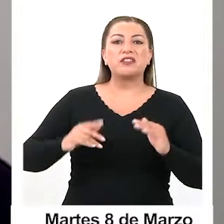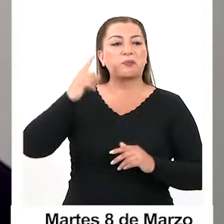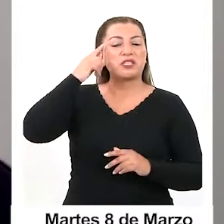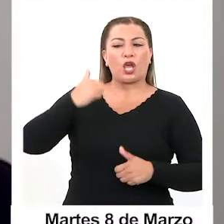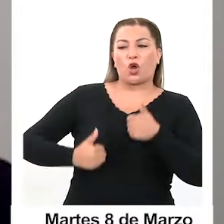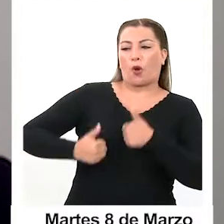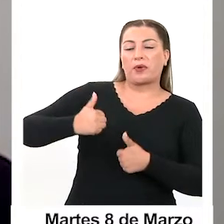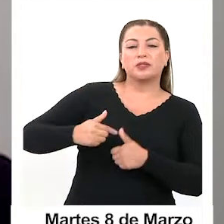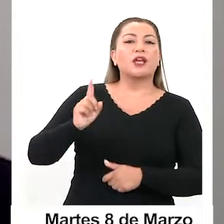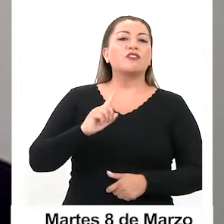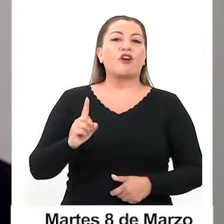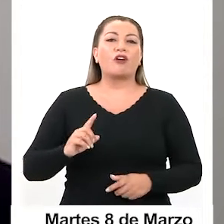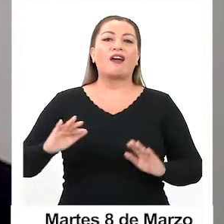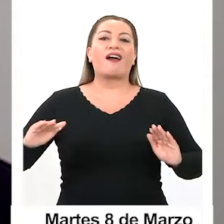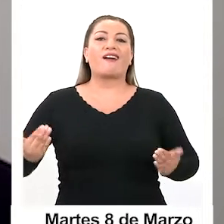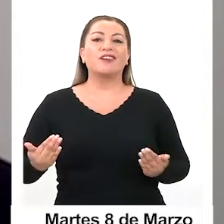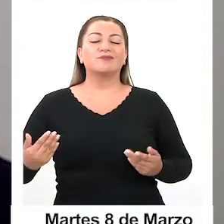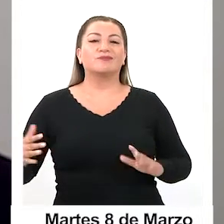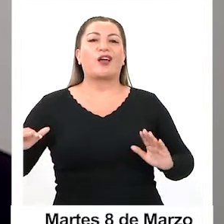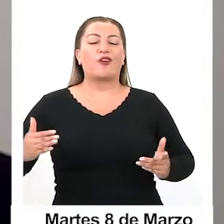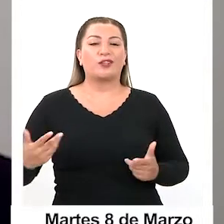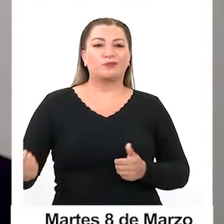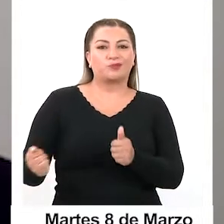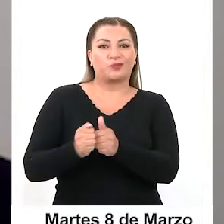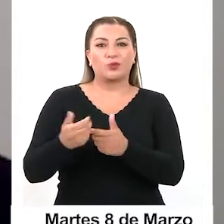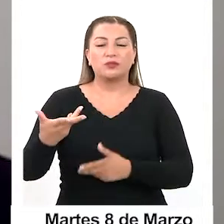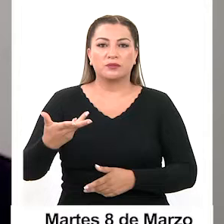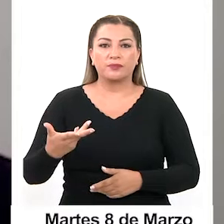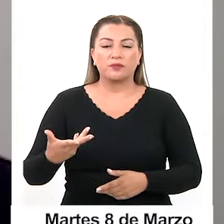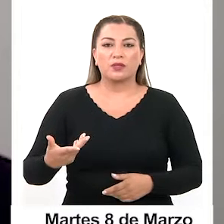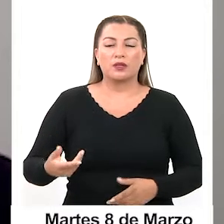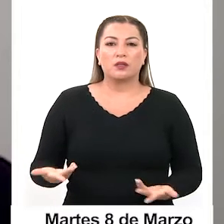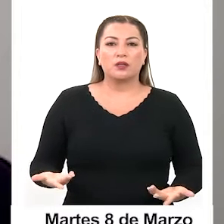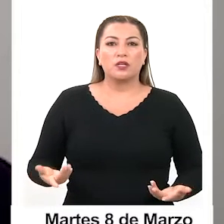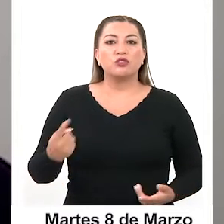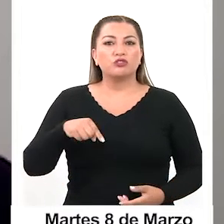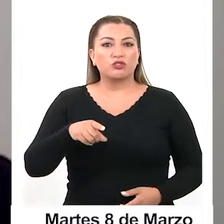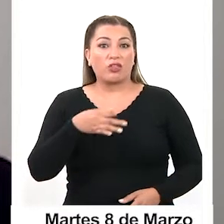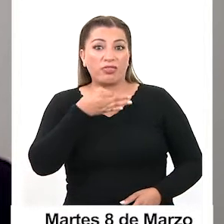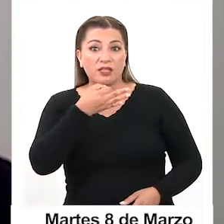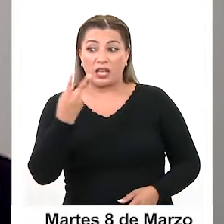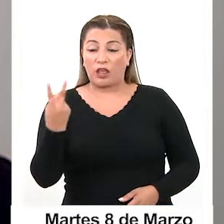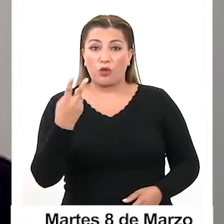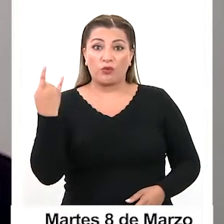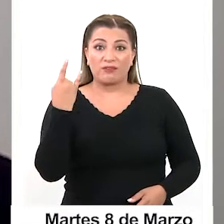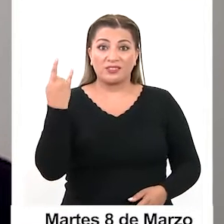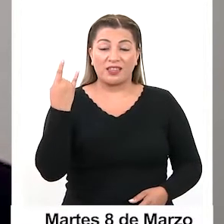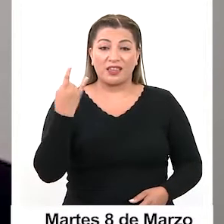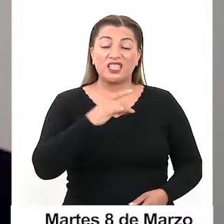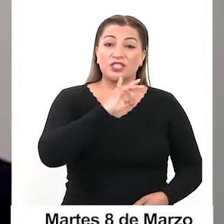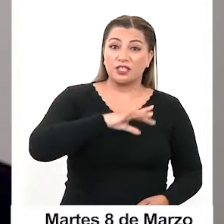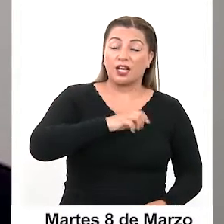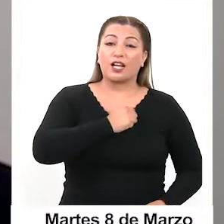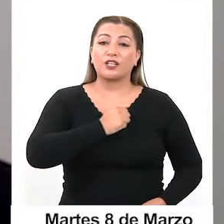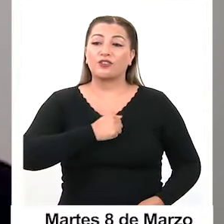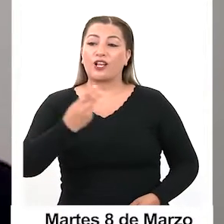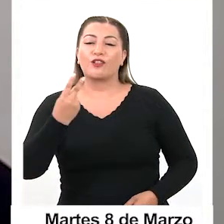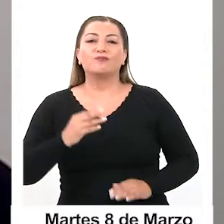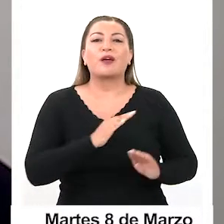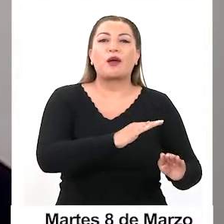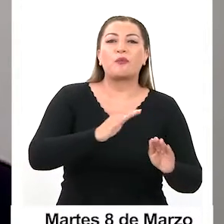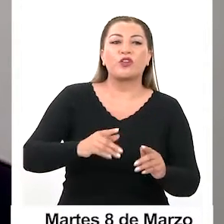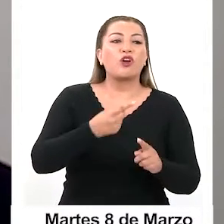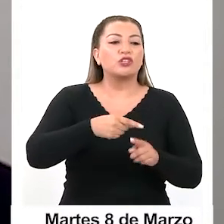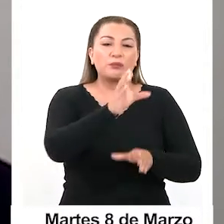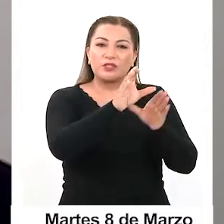competencias ambas universidades, obviamente se cruzan en muchas cosas, pero quisieron decir, bueno, colaboremos entre nosotras para poder convocar este espacio donde